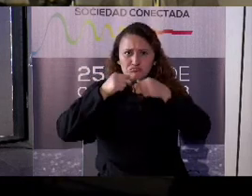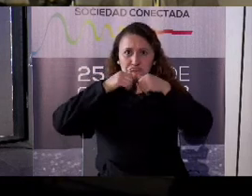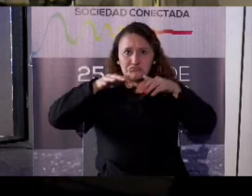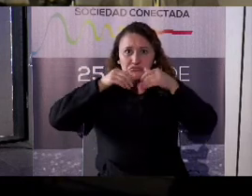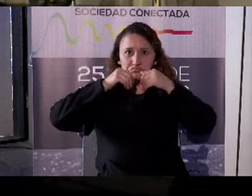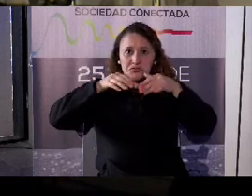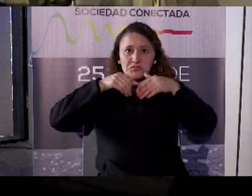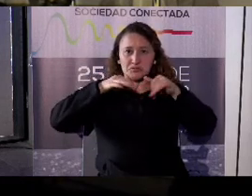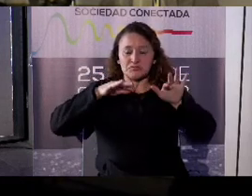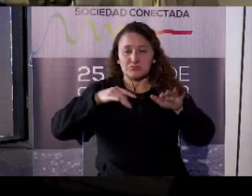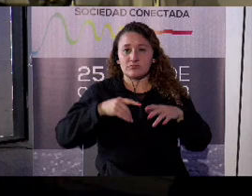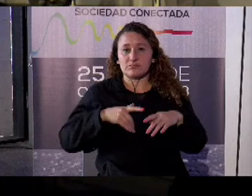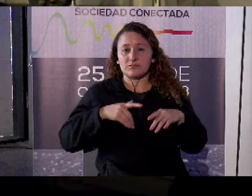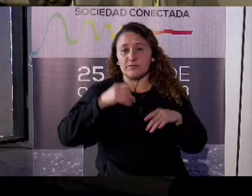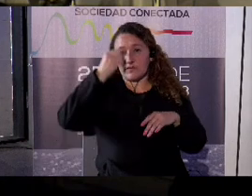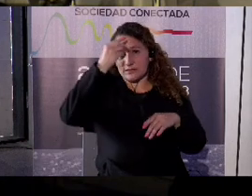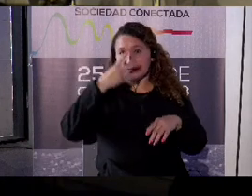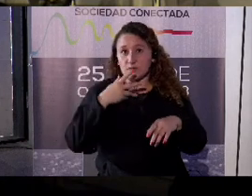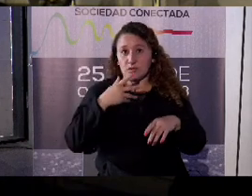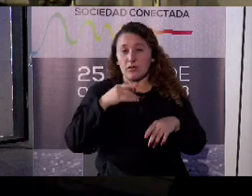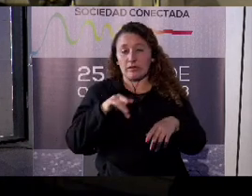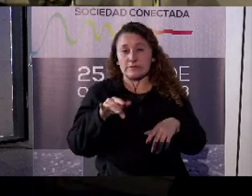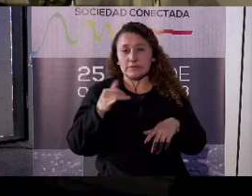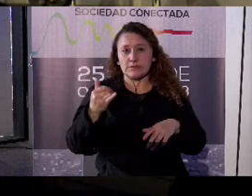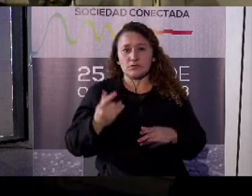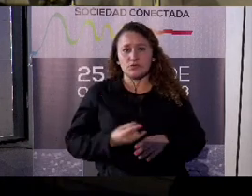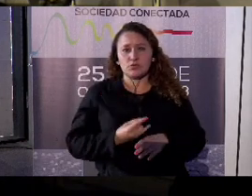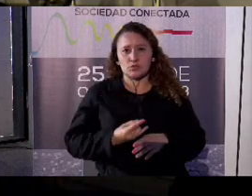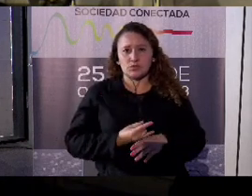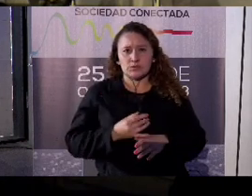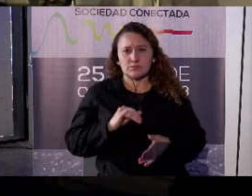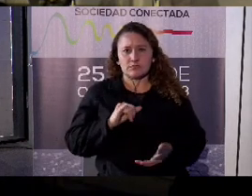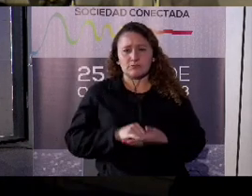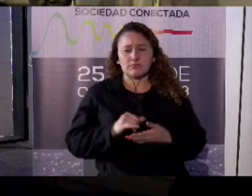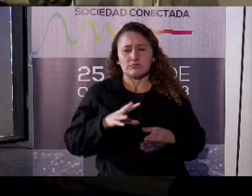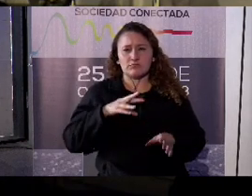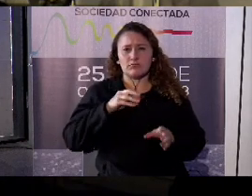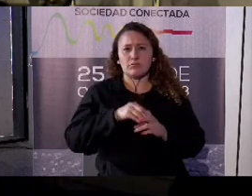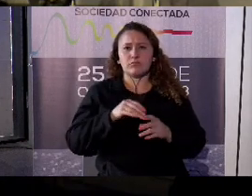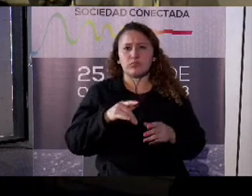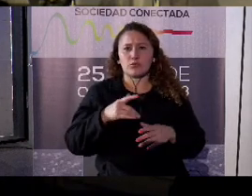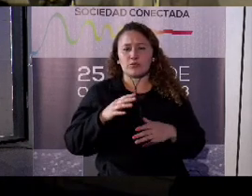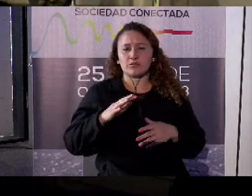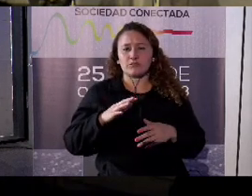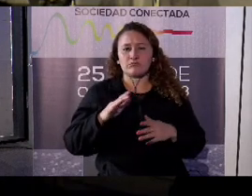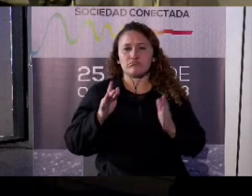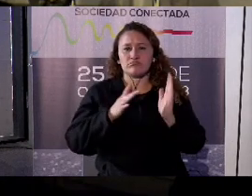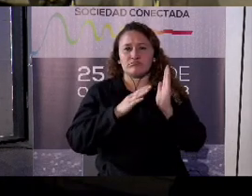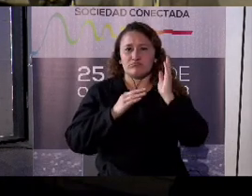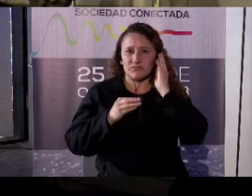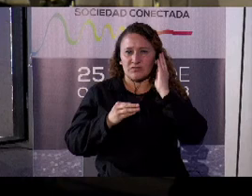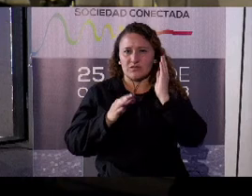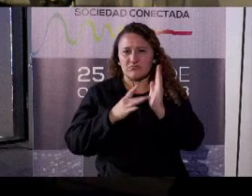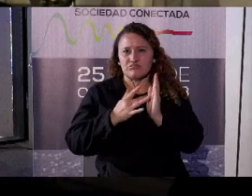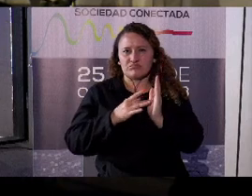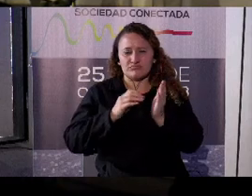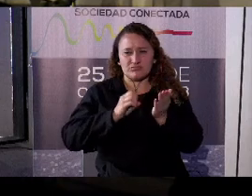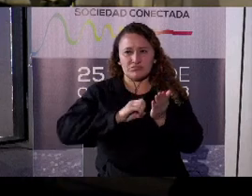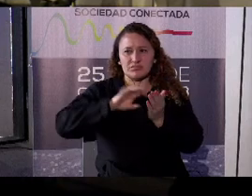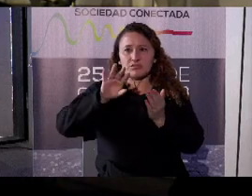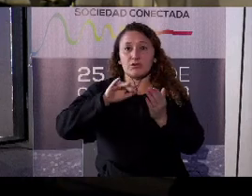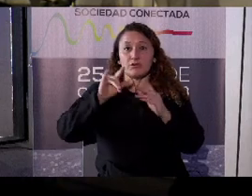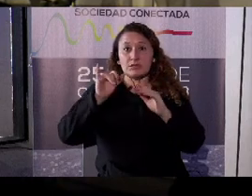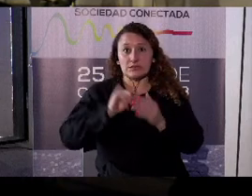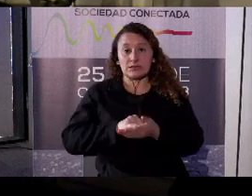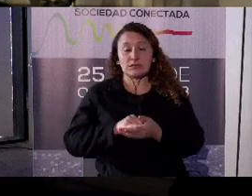este tipo de soluciones utilizan principalmente es tipo de de de contenido utilizan principalmente los smartphones para transmitir entonces en los